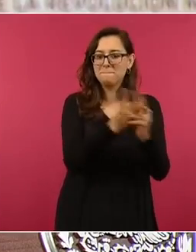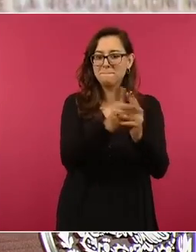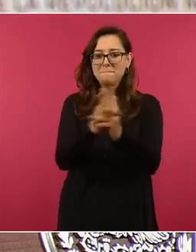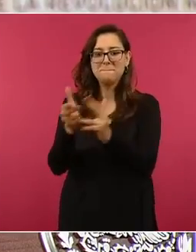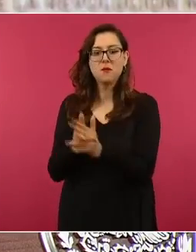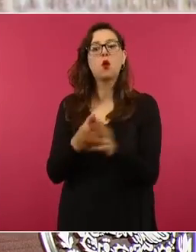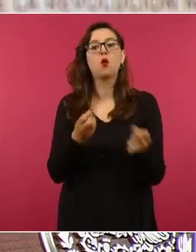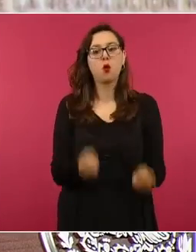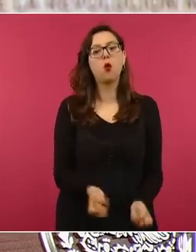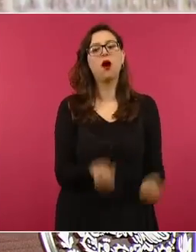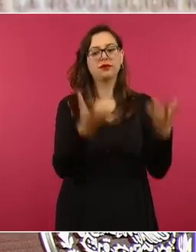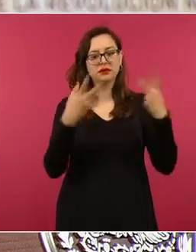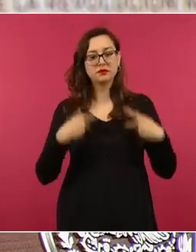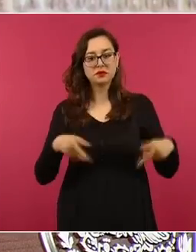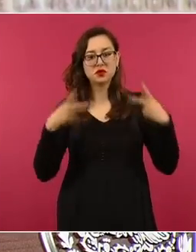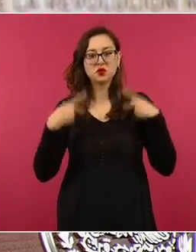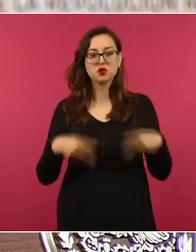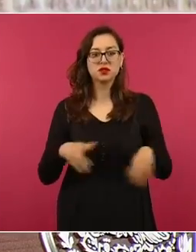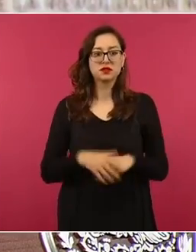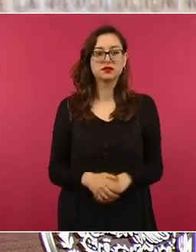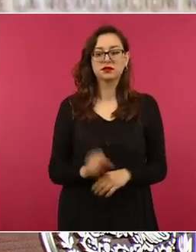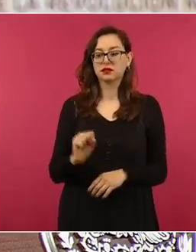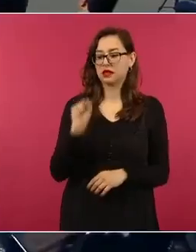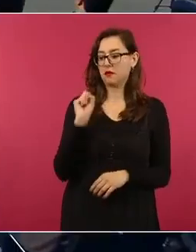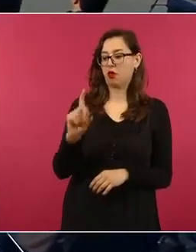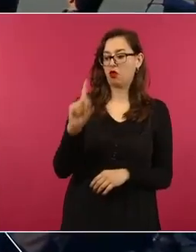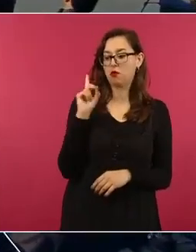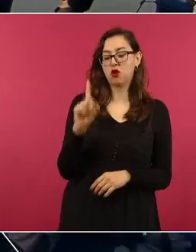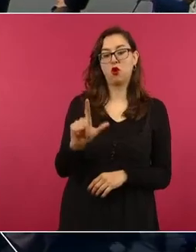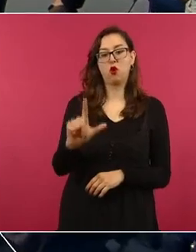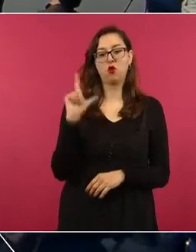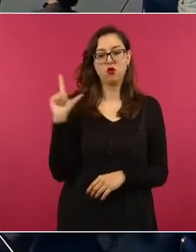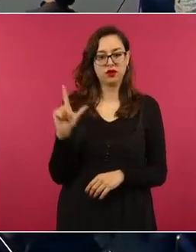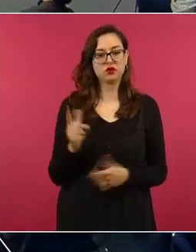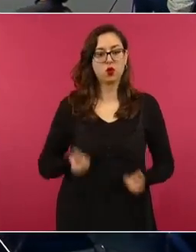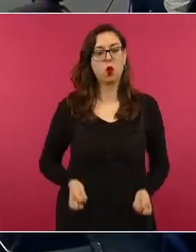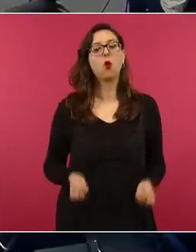semana y ayer.